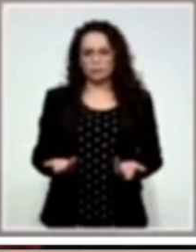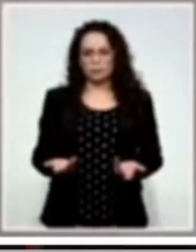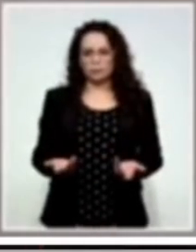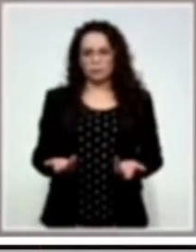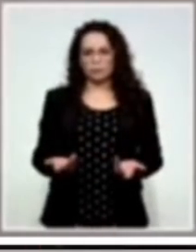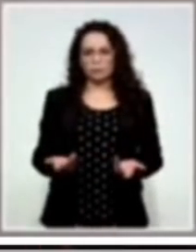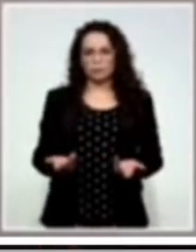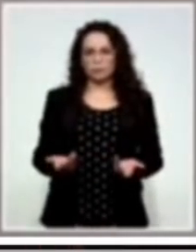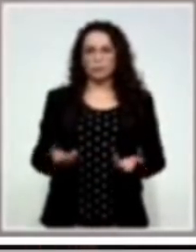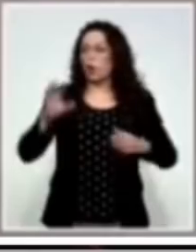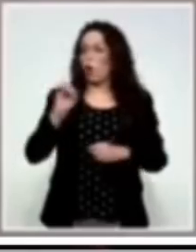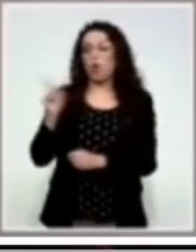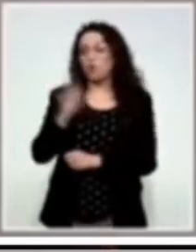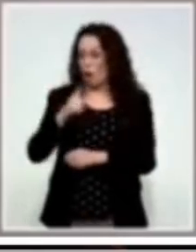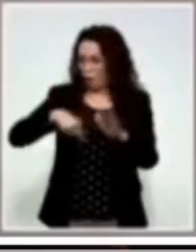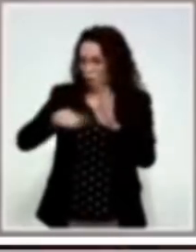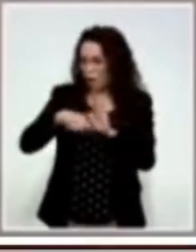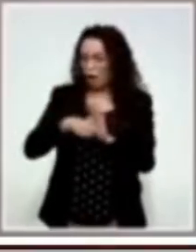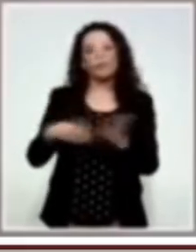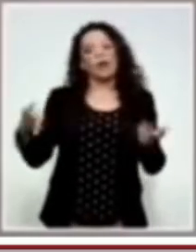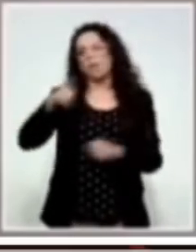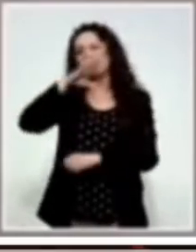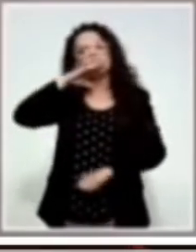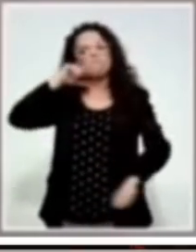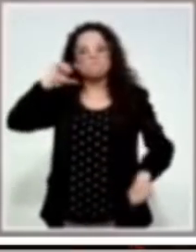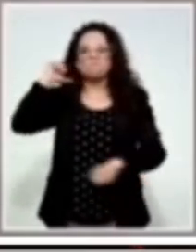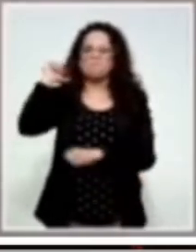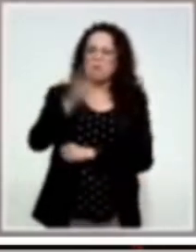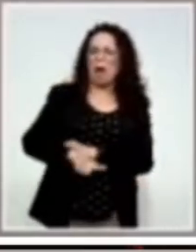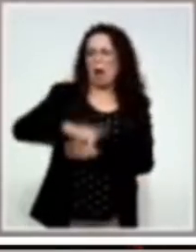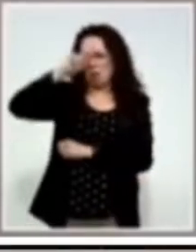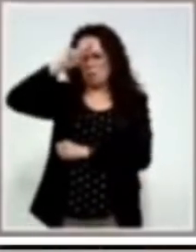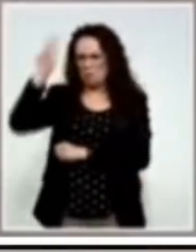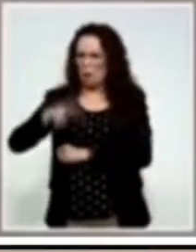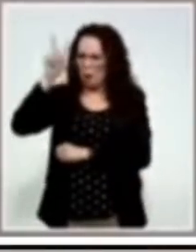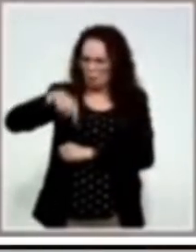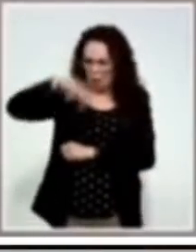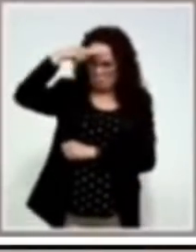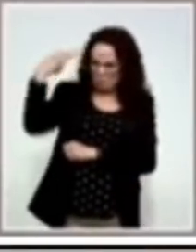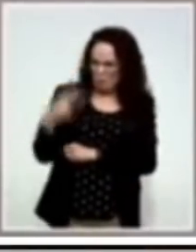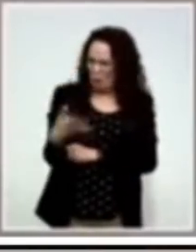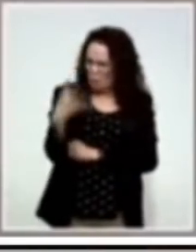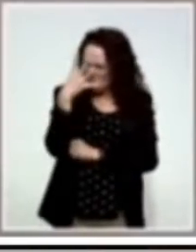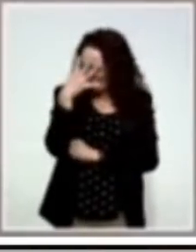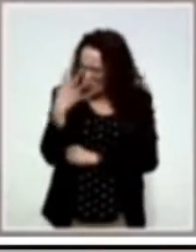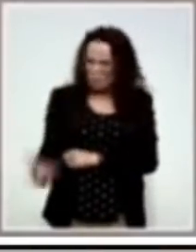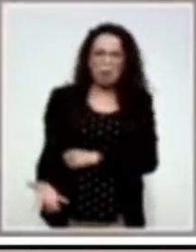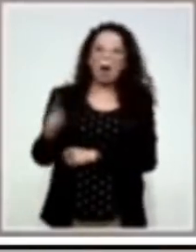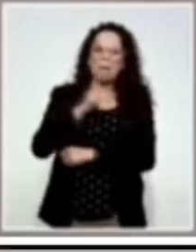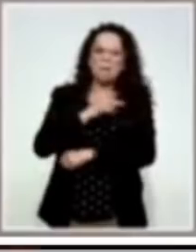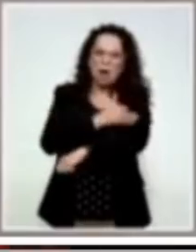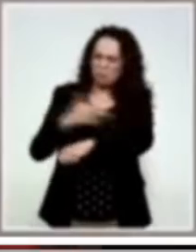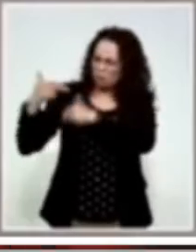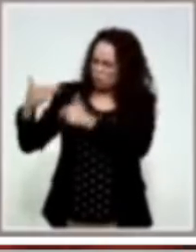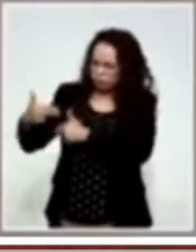del mundo y vamos a pasar como una vergüenza para el país y nuestras familias, todas las cosas que ustedes ven